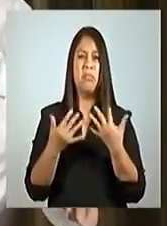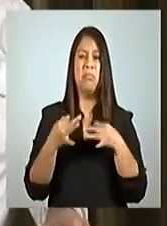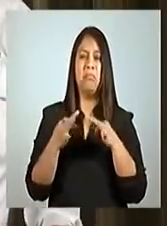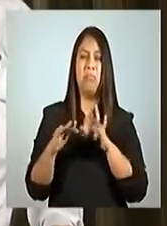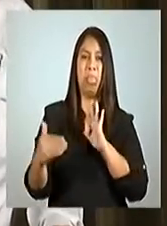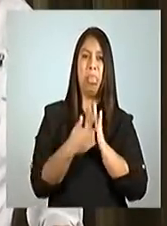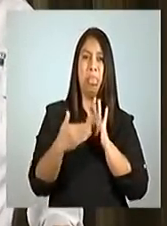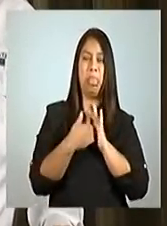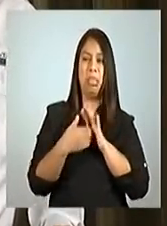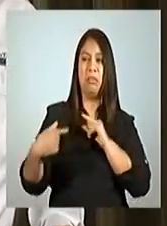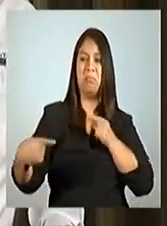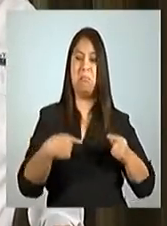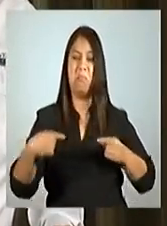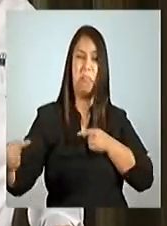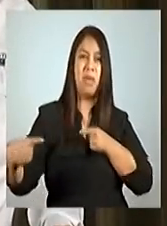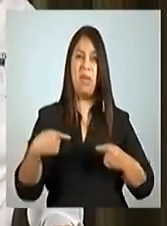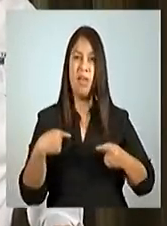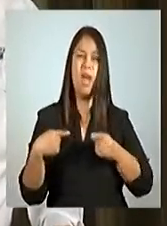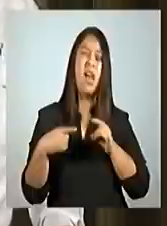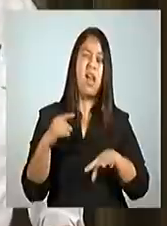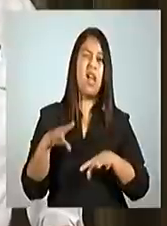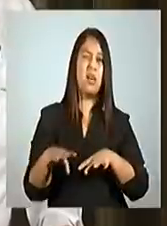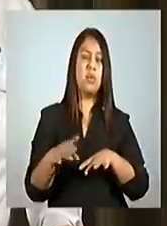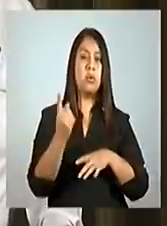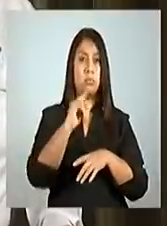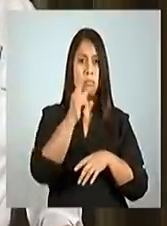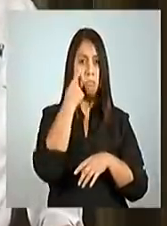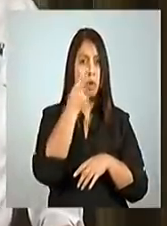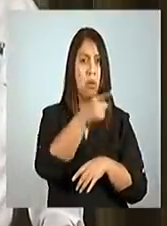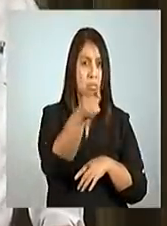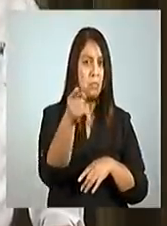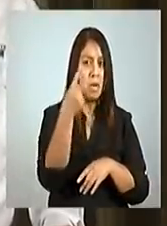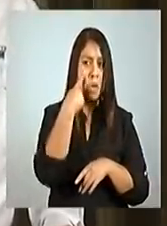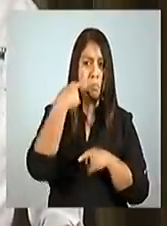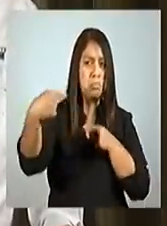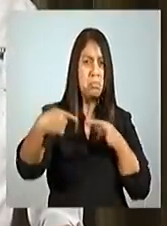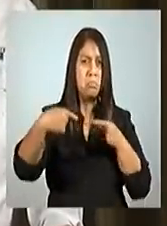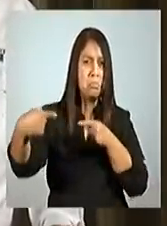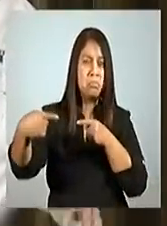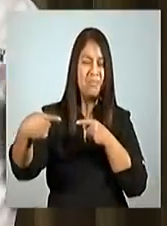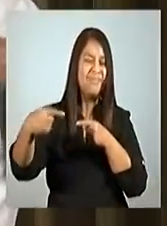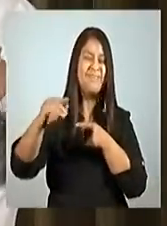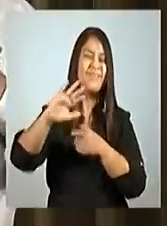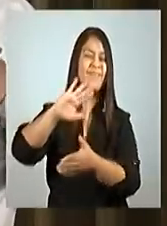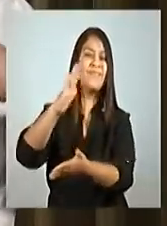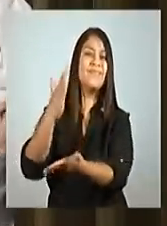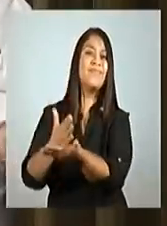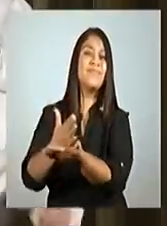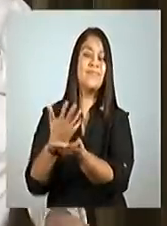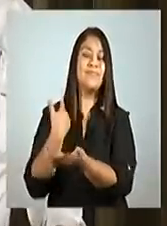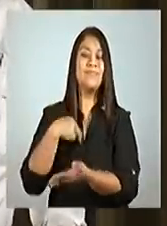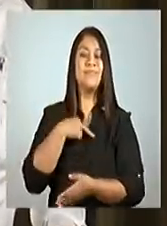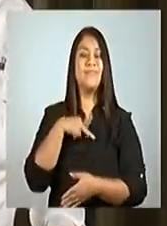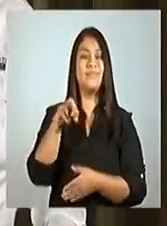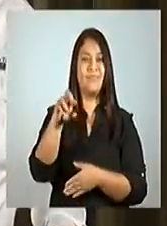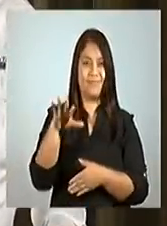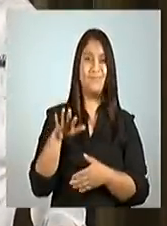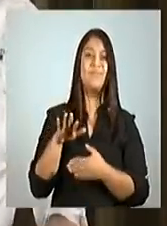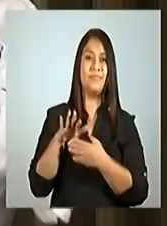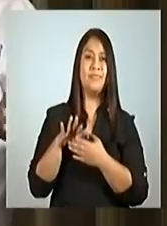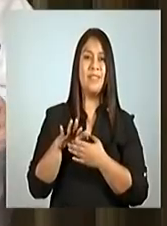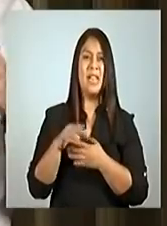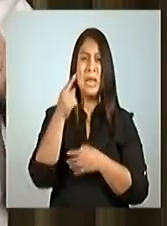tratan de sembrar discordia. Pero donde alguien trate de sembrar discordia, nosotros sembremos